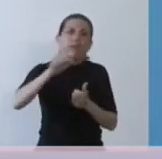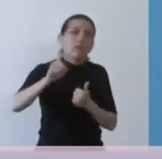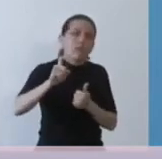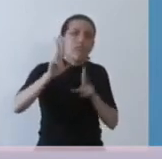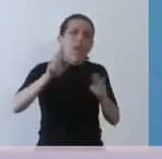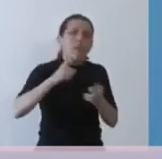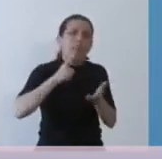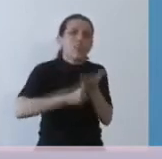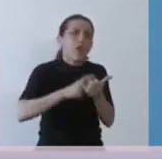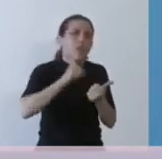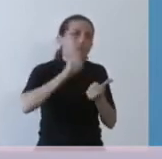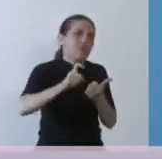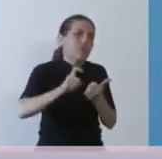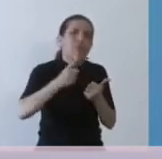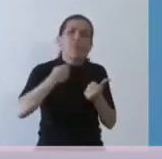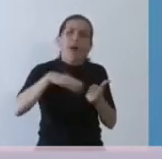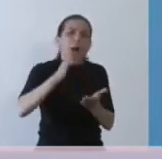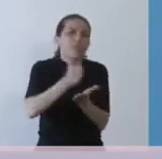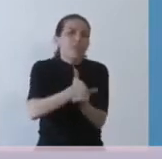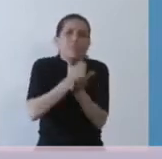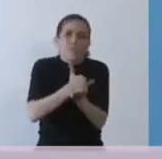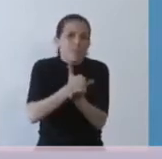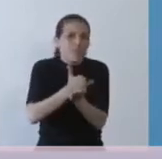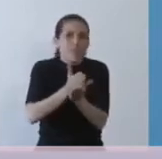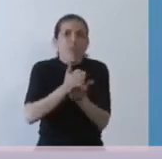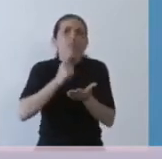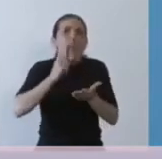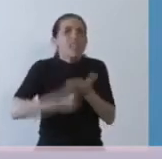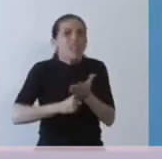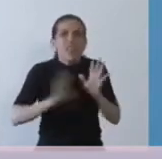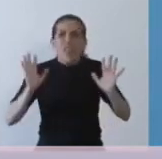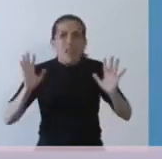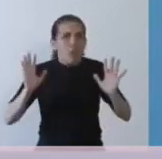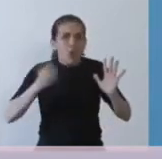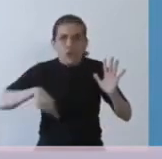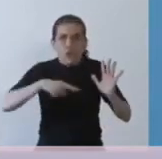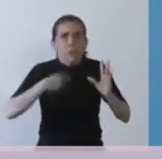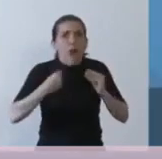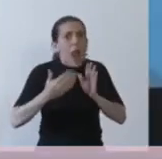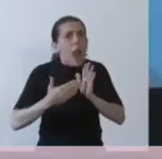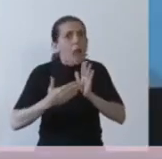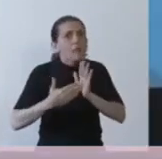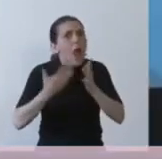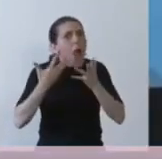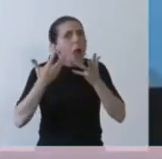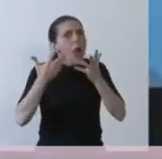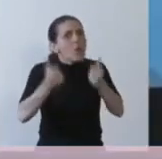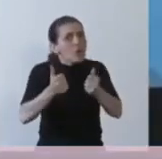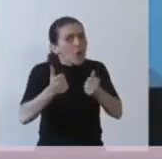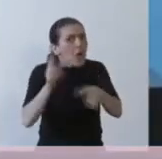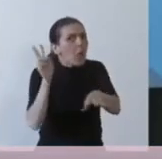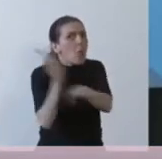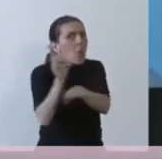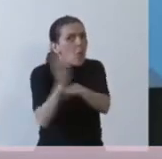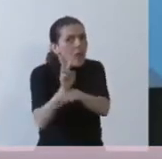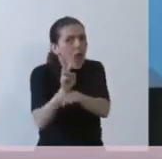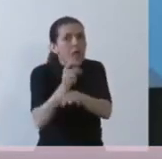especulativa vamos a tomar las medidas que corresponden para garantizar que hay